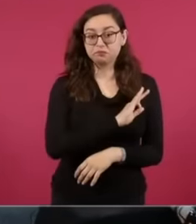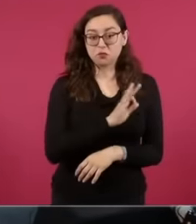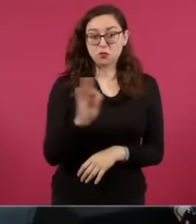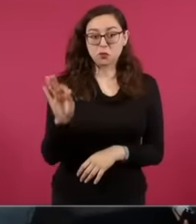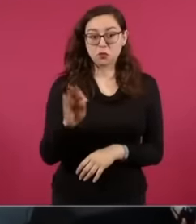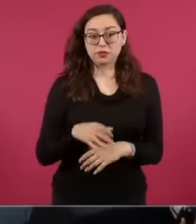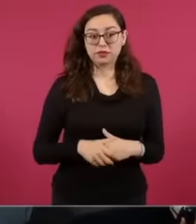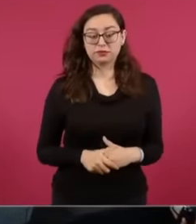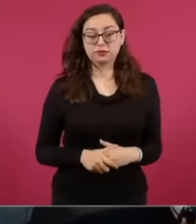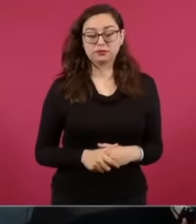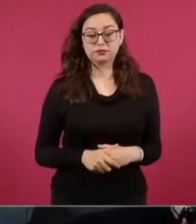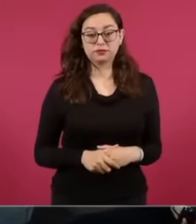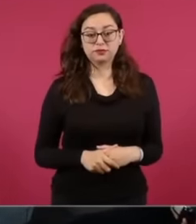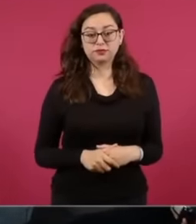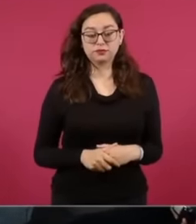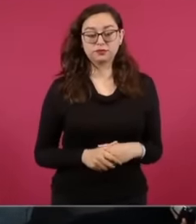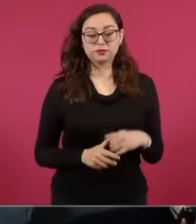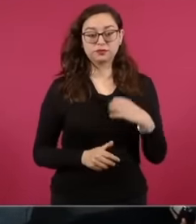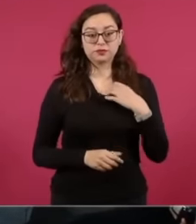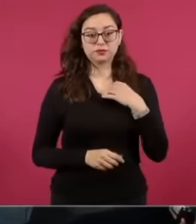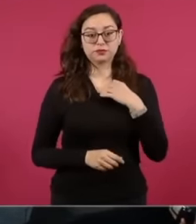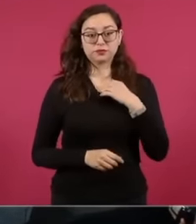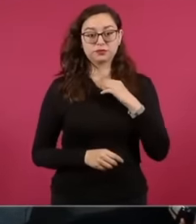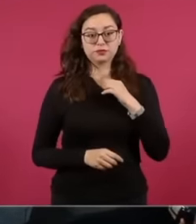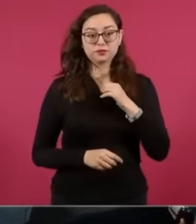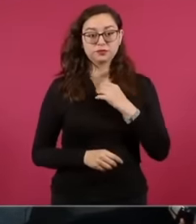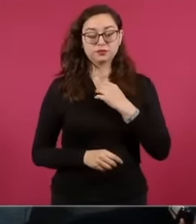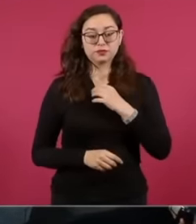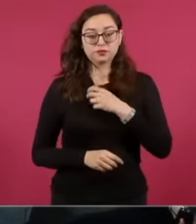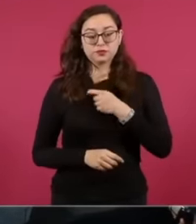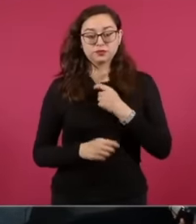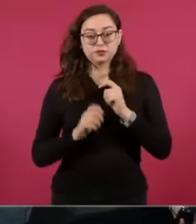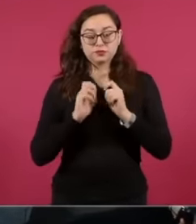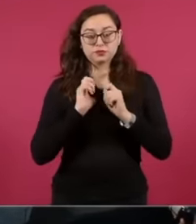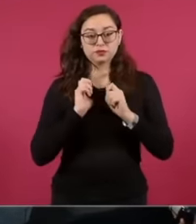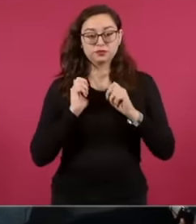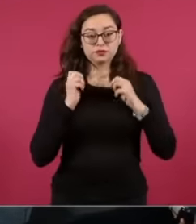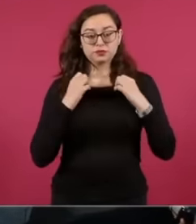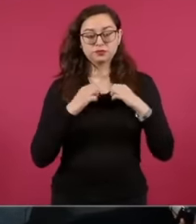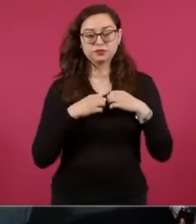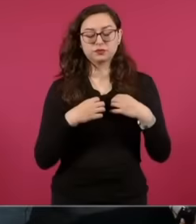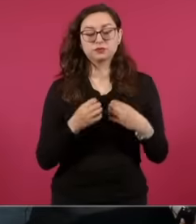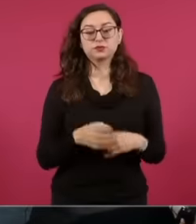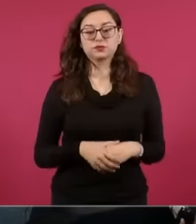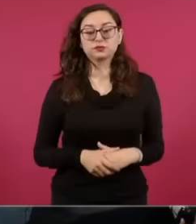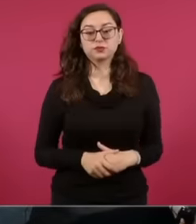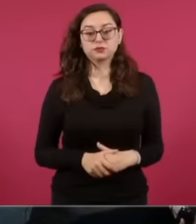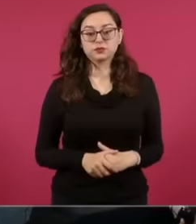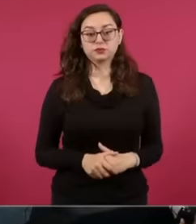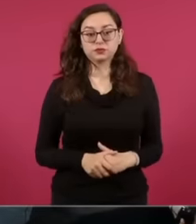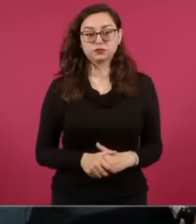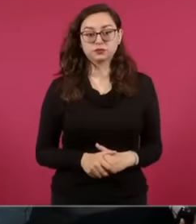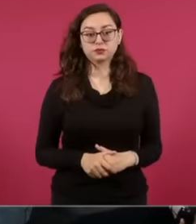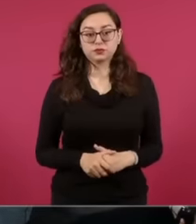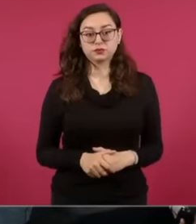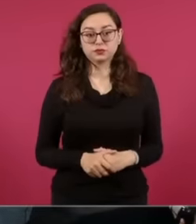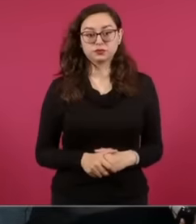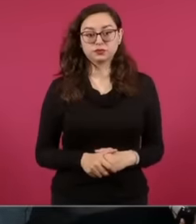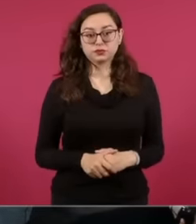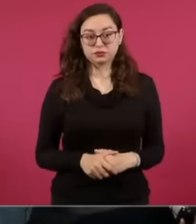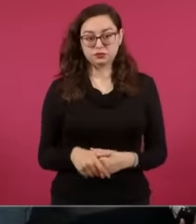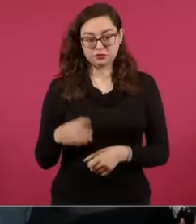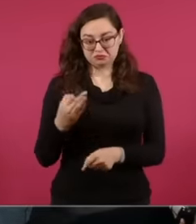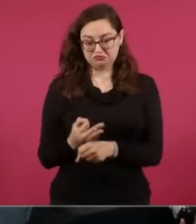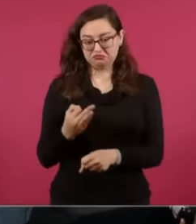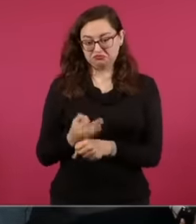No, pero este es también del 18. Este es el comportamiento, son los 221 mil que